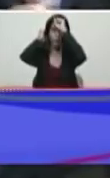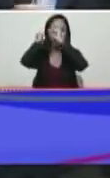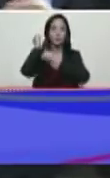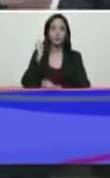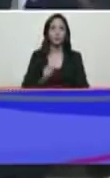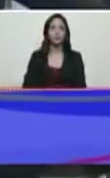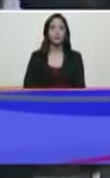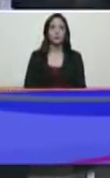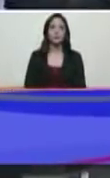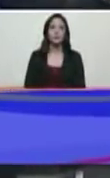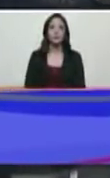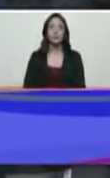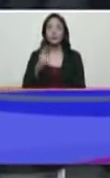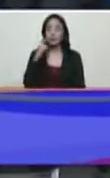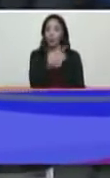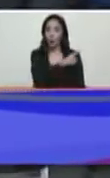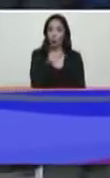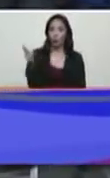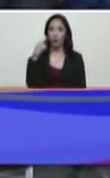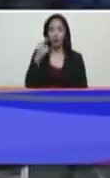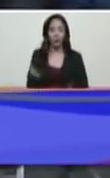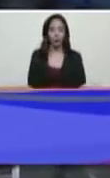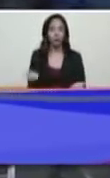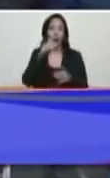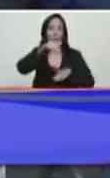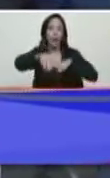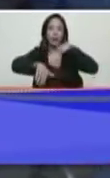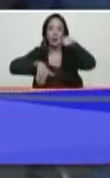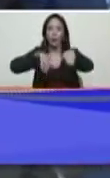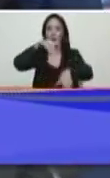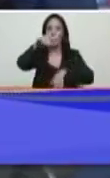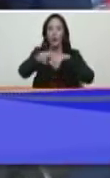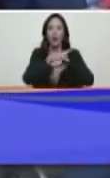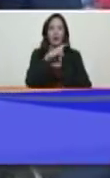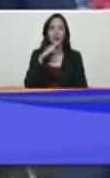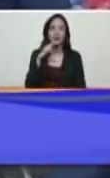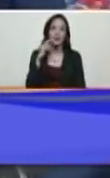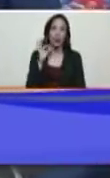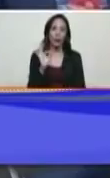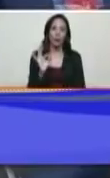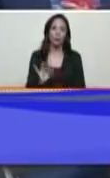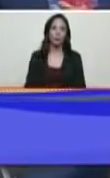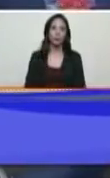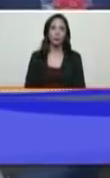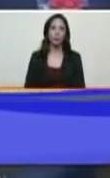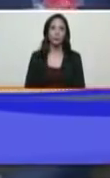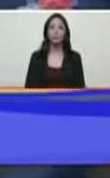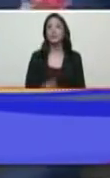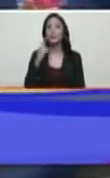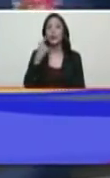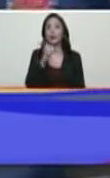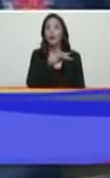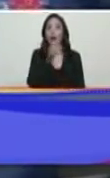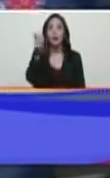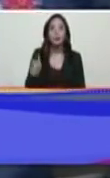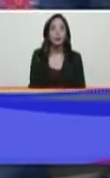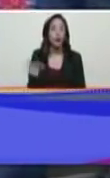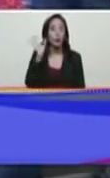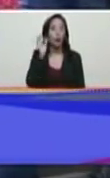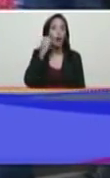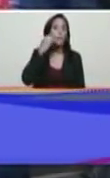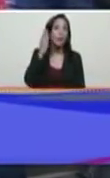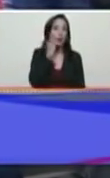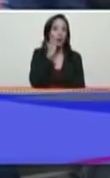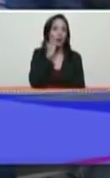Para que ustedes conozcan los Roques. Aquí está la madrina benefactora del pueblo de